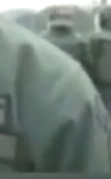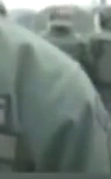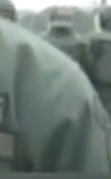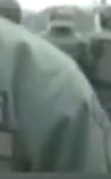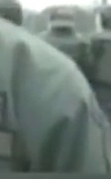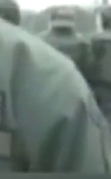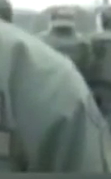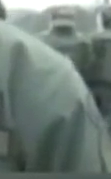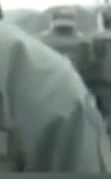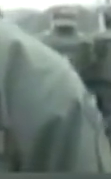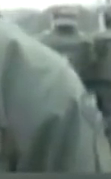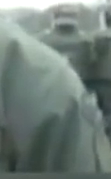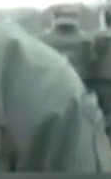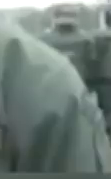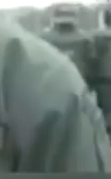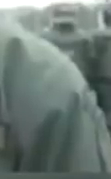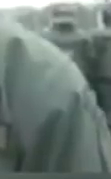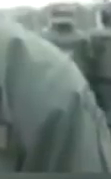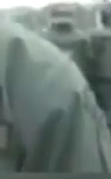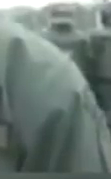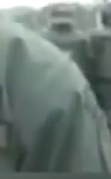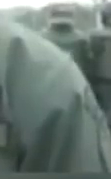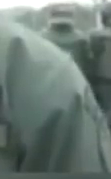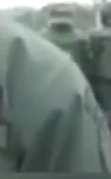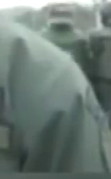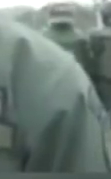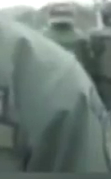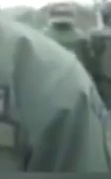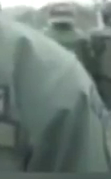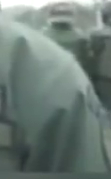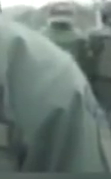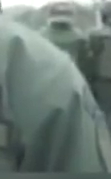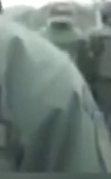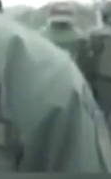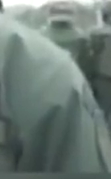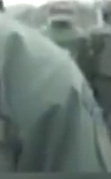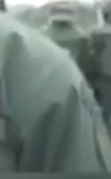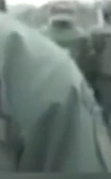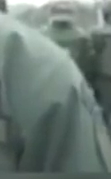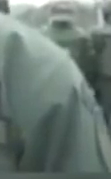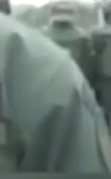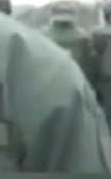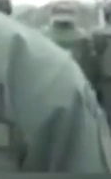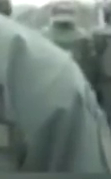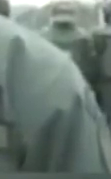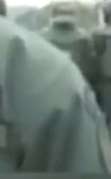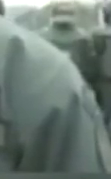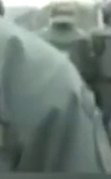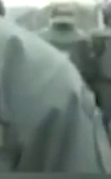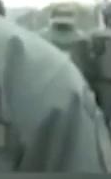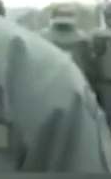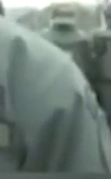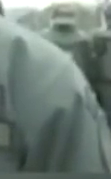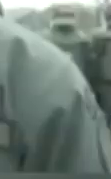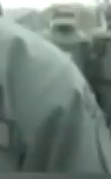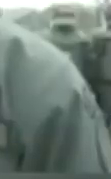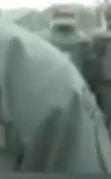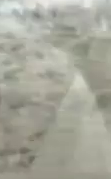aumentar las guarimbas ya que traen pitos cable máscara antigás